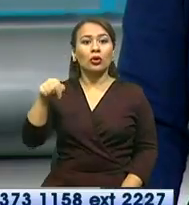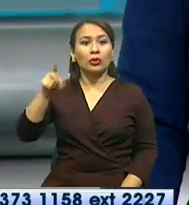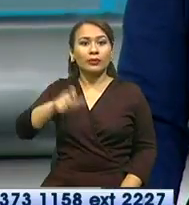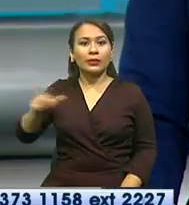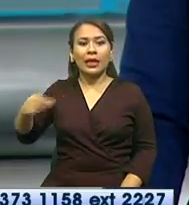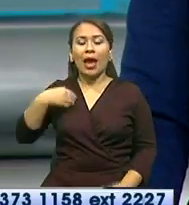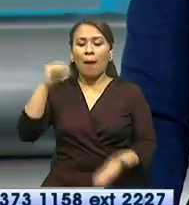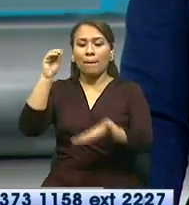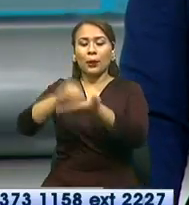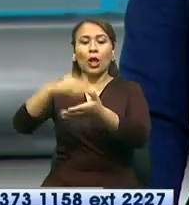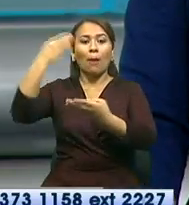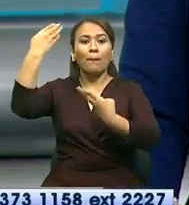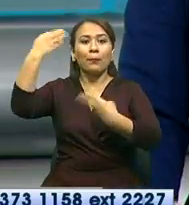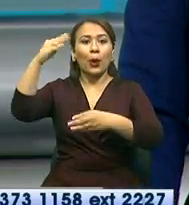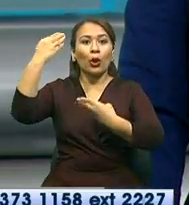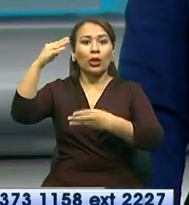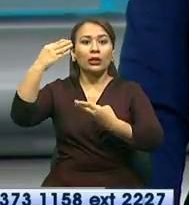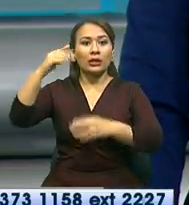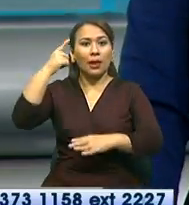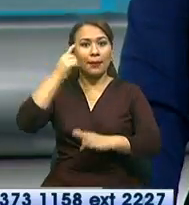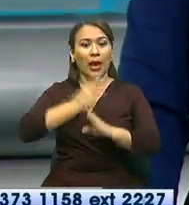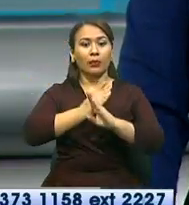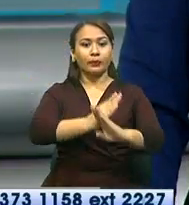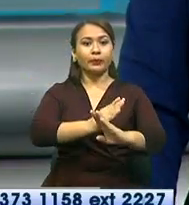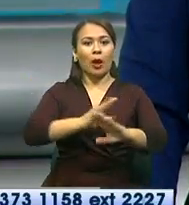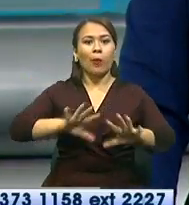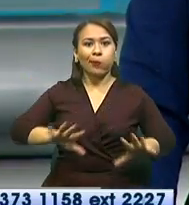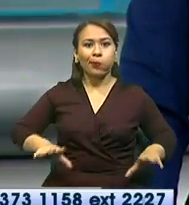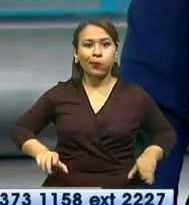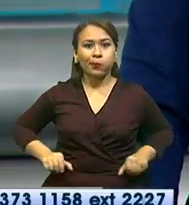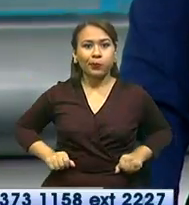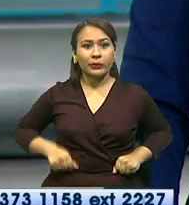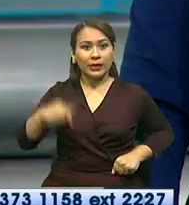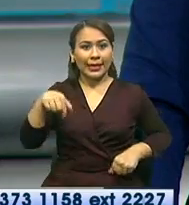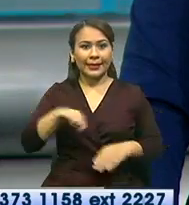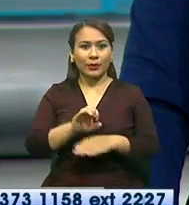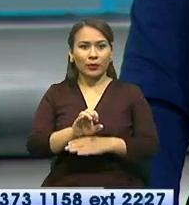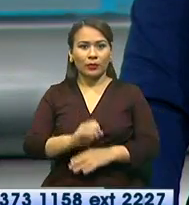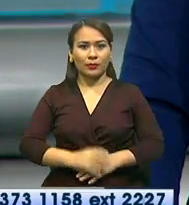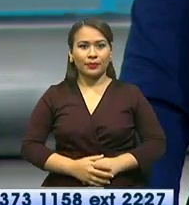crear políticas públicas para evitar la corrupción en el país.